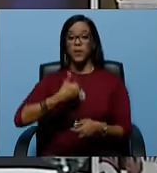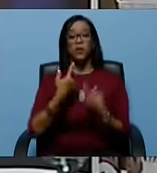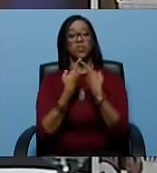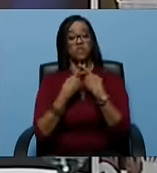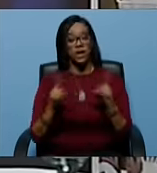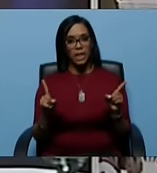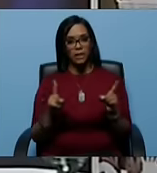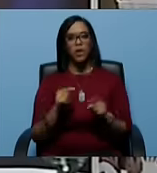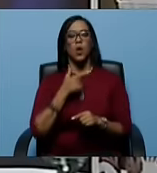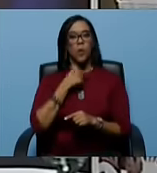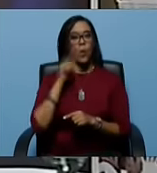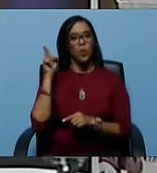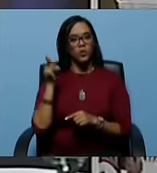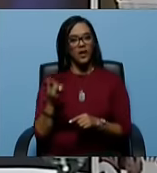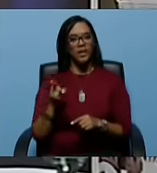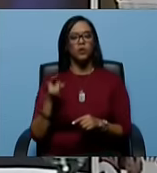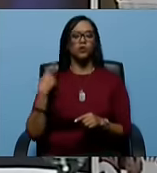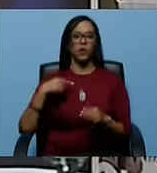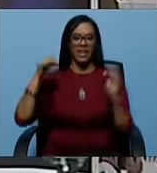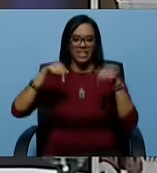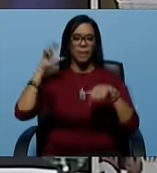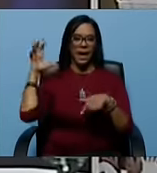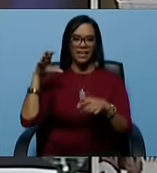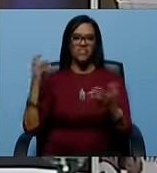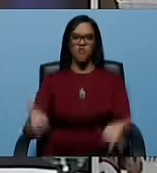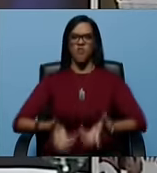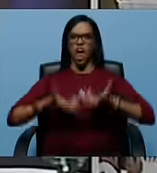gusto de ellos, ellos tuvieran este país